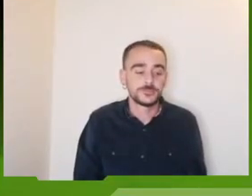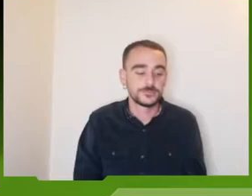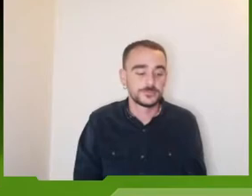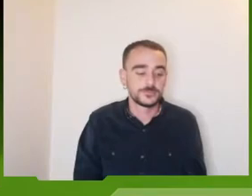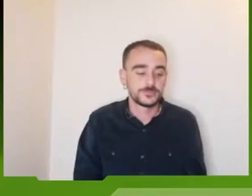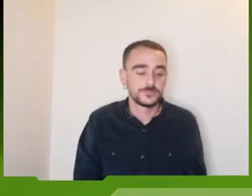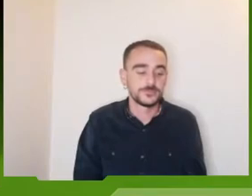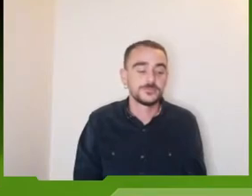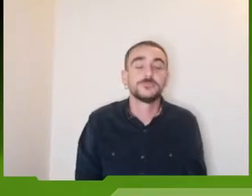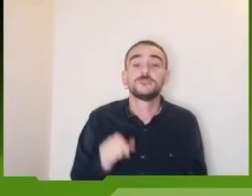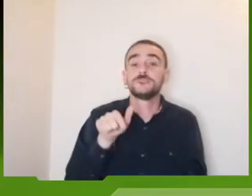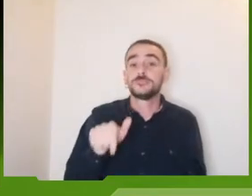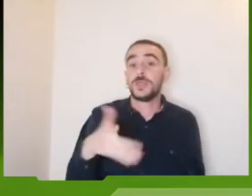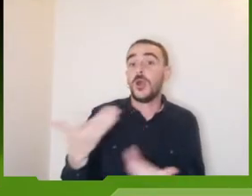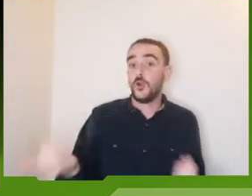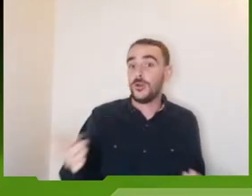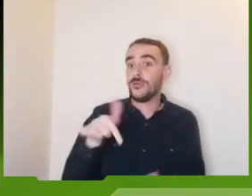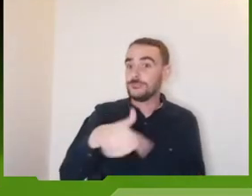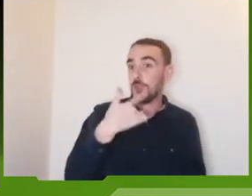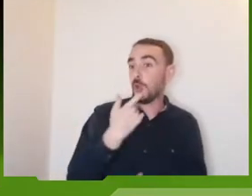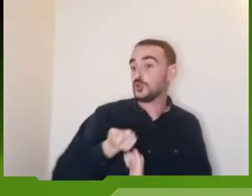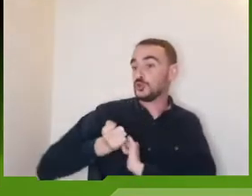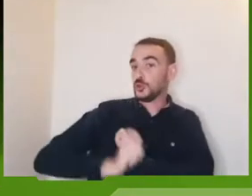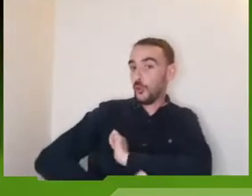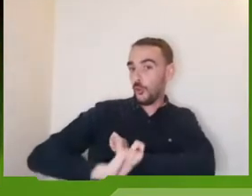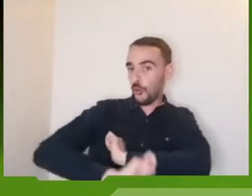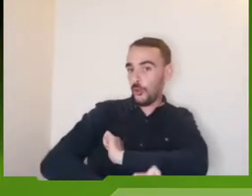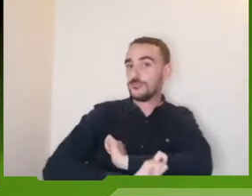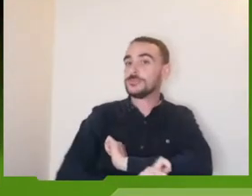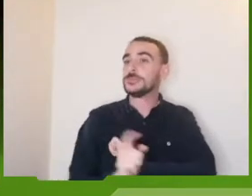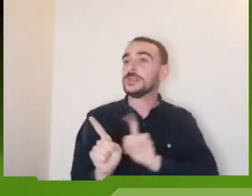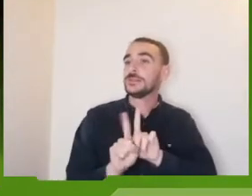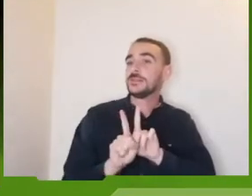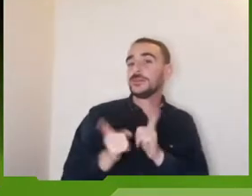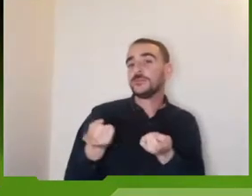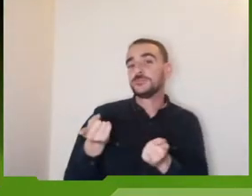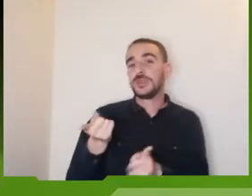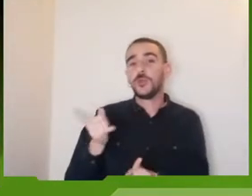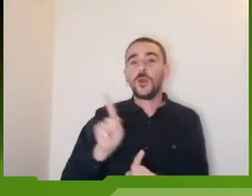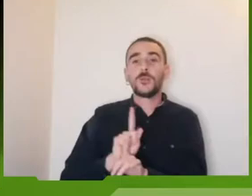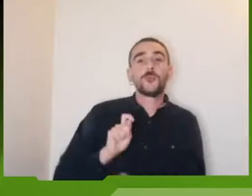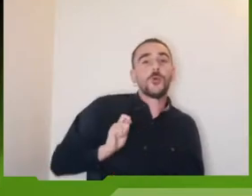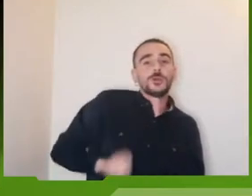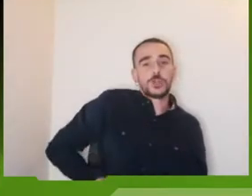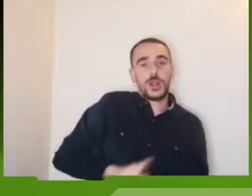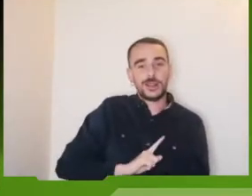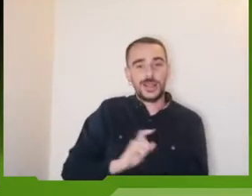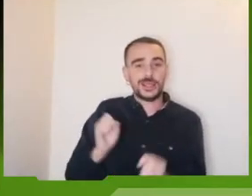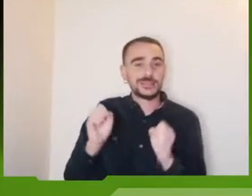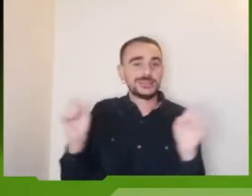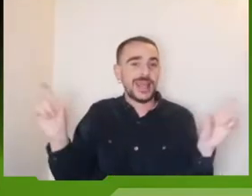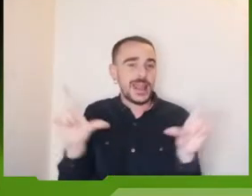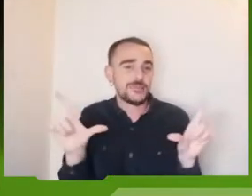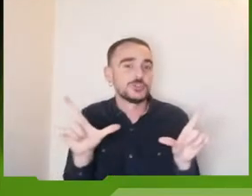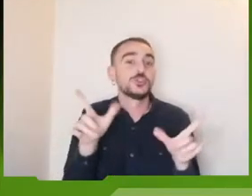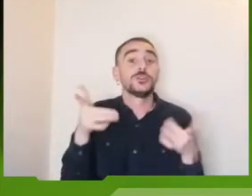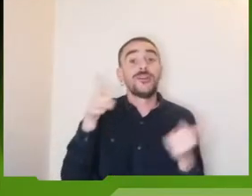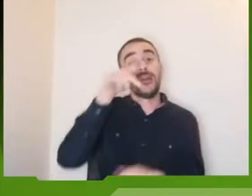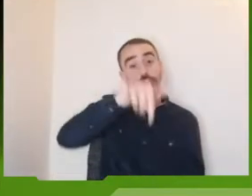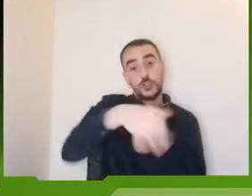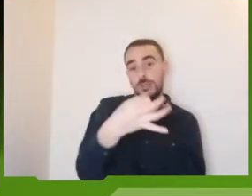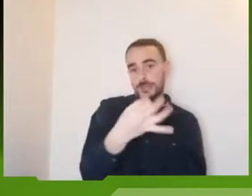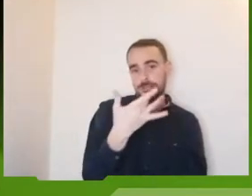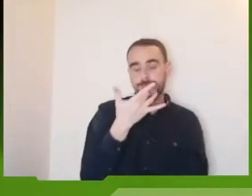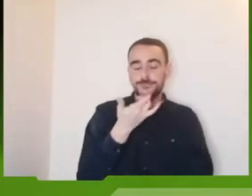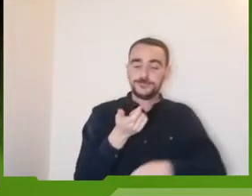experta en televisión que os he dicho antes. Ahora la cosa sería echar esto en una bandeja